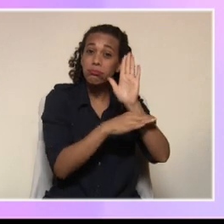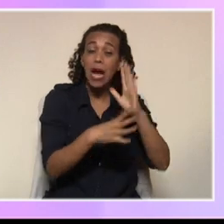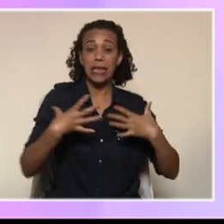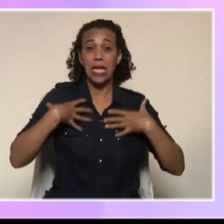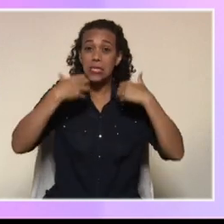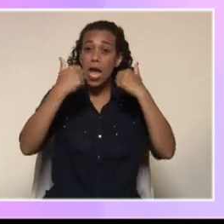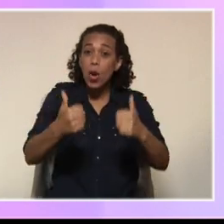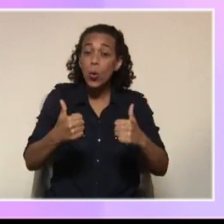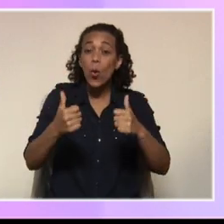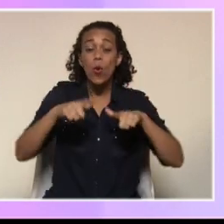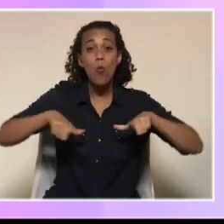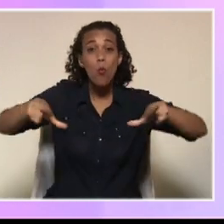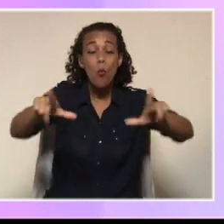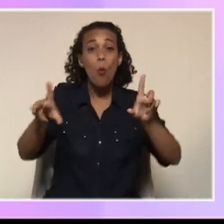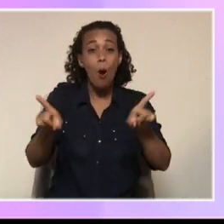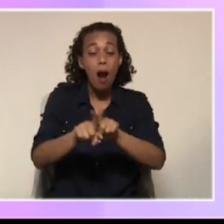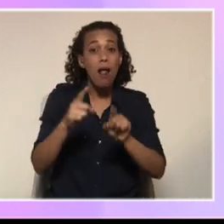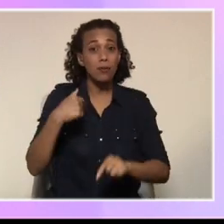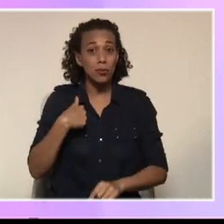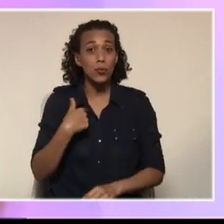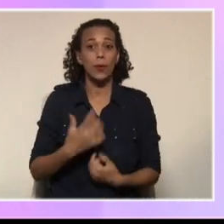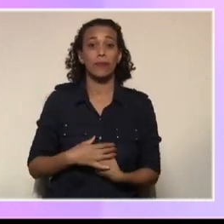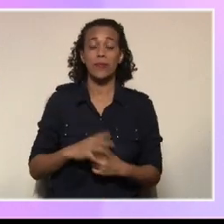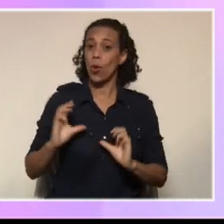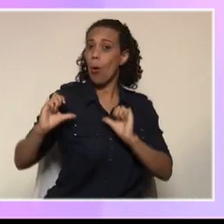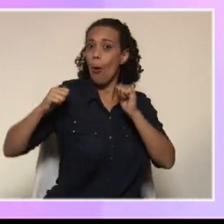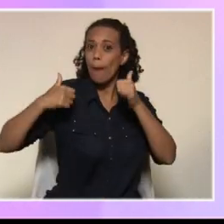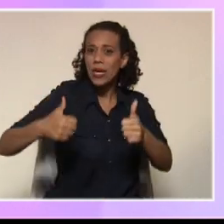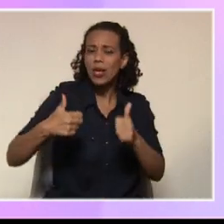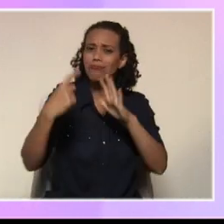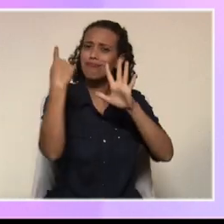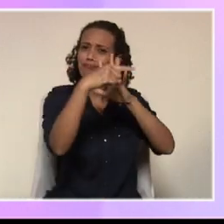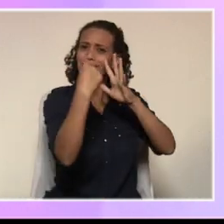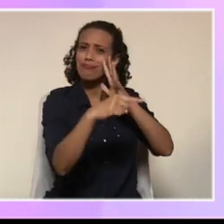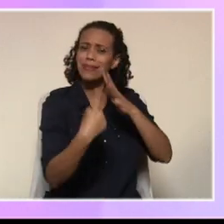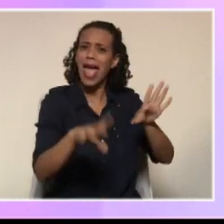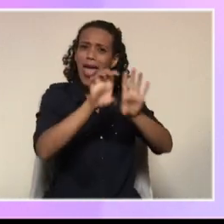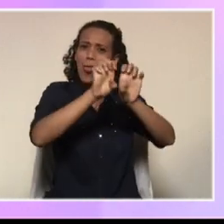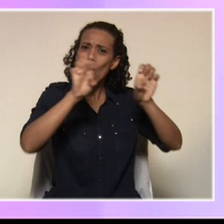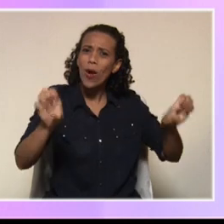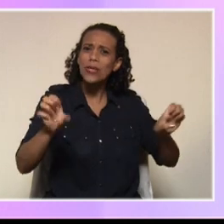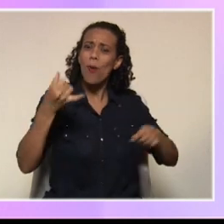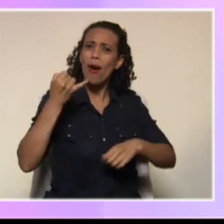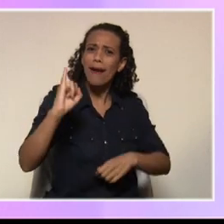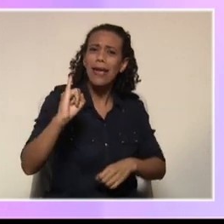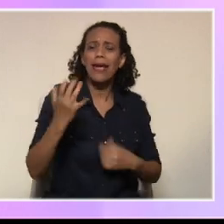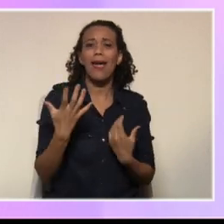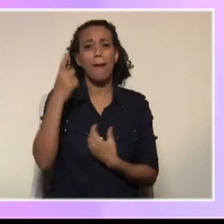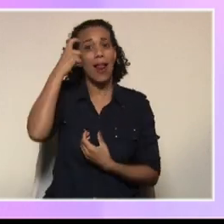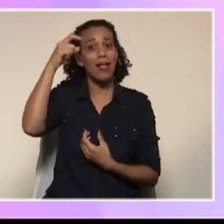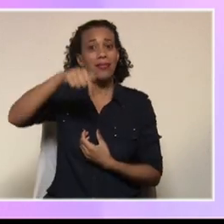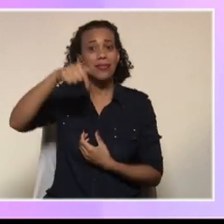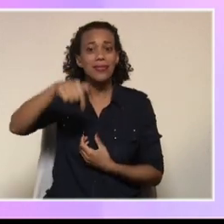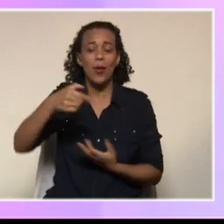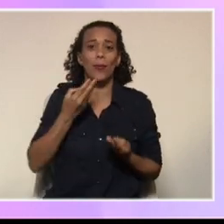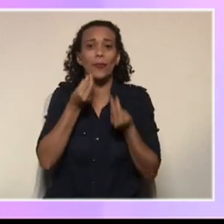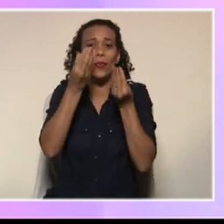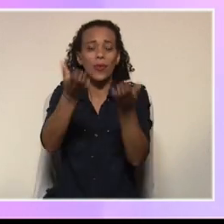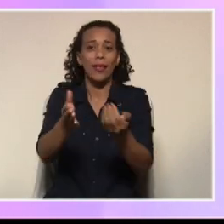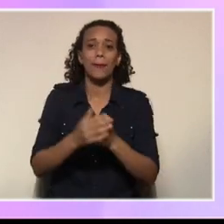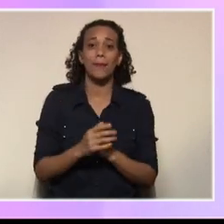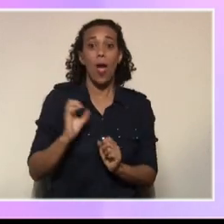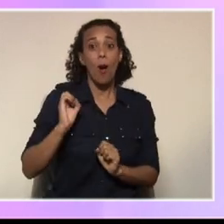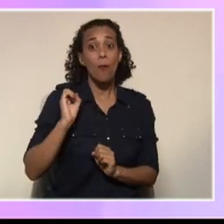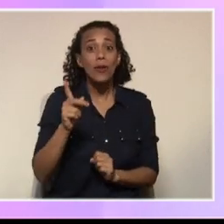acá en el estudio y de una vez vamos a entrar en materia con los aspectos educativos que tiene este programa para ti, para ustedes. Por